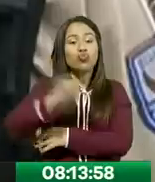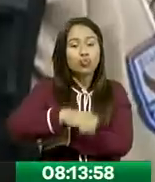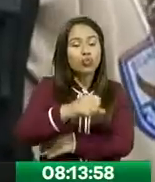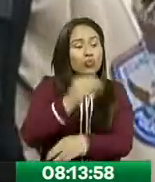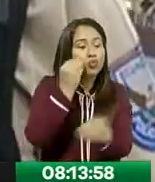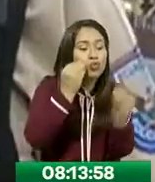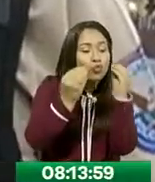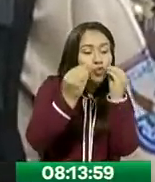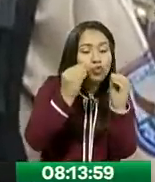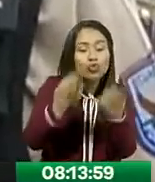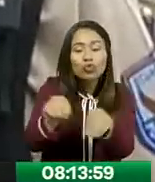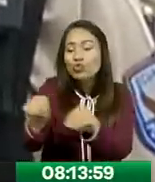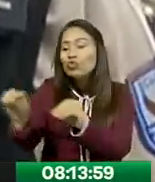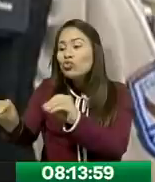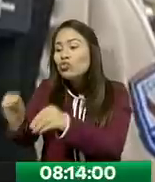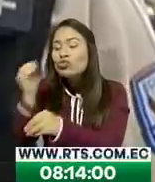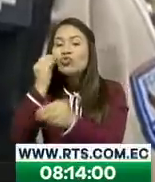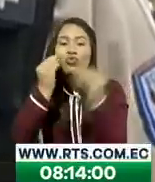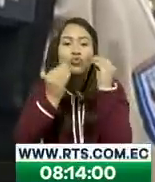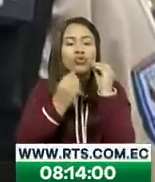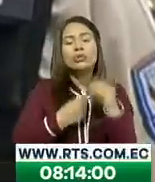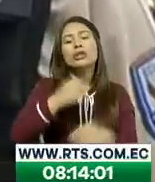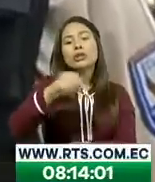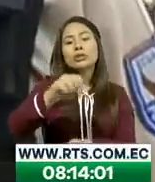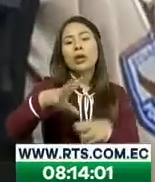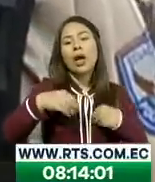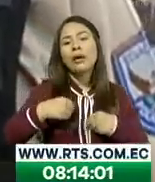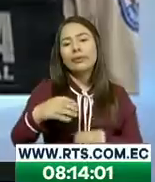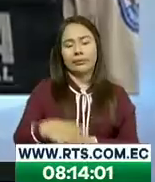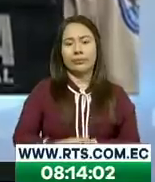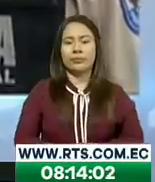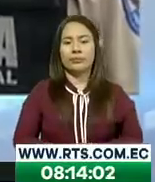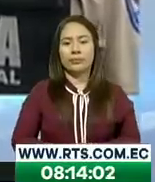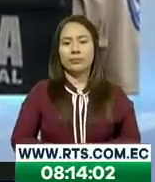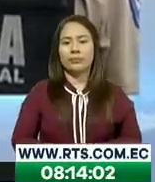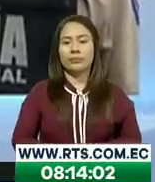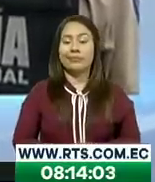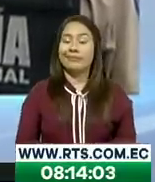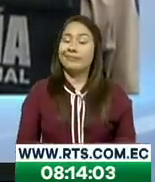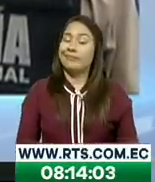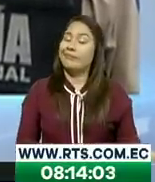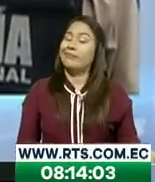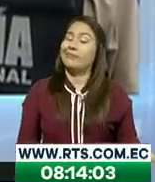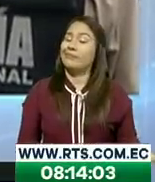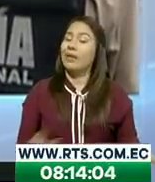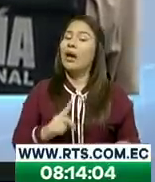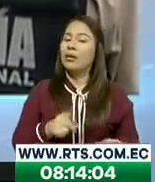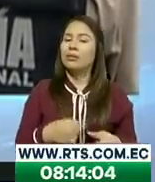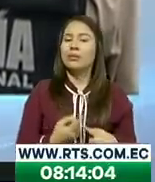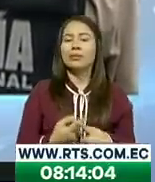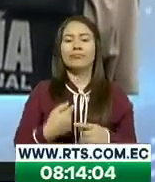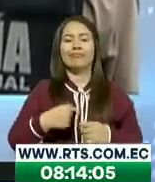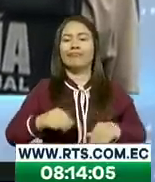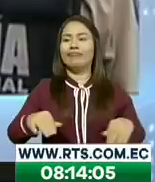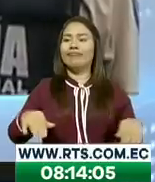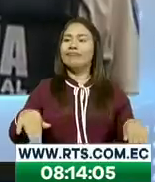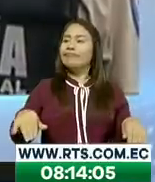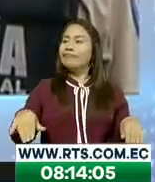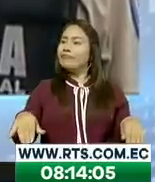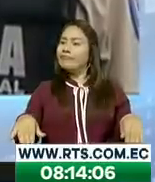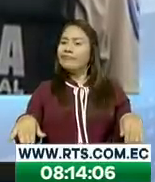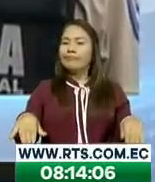besando a todo el mundo, hasta el perro de la familia lo besan. Pero una vez que se entronan, ustedes